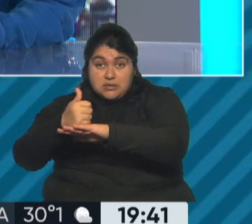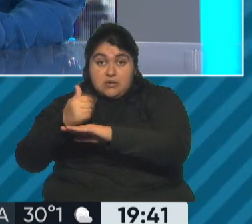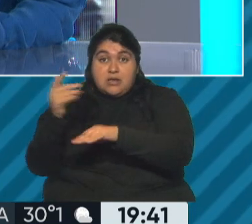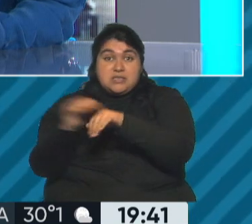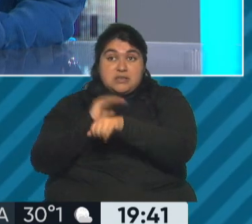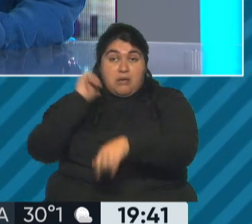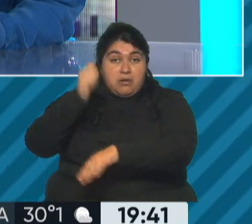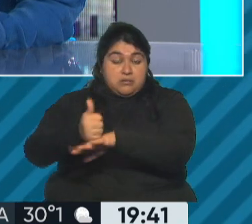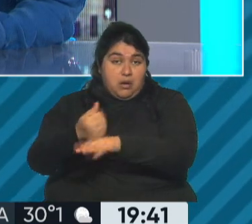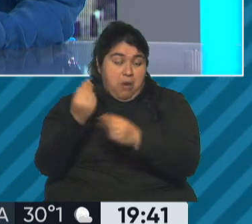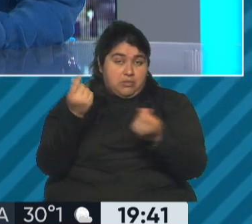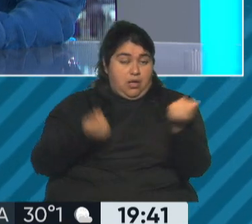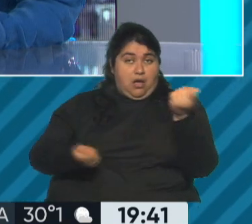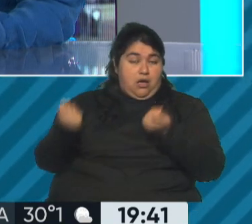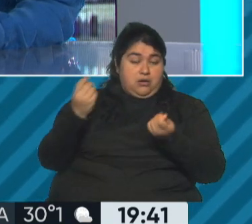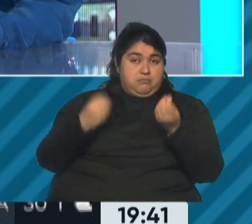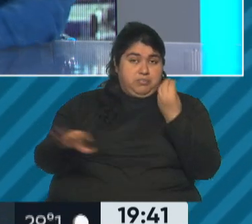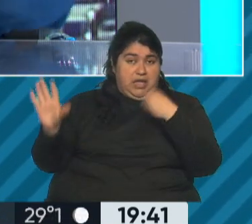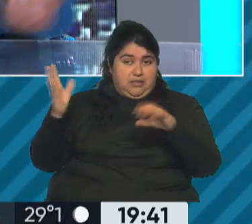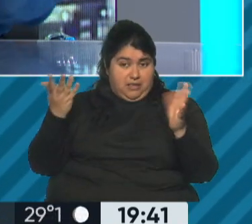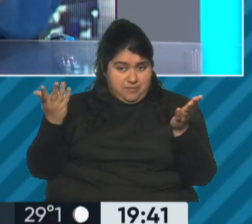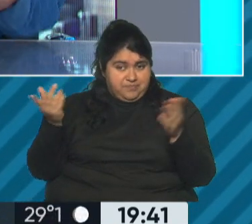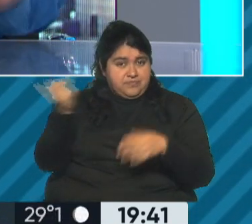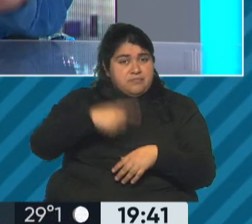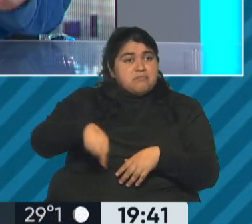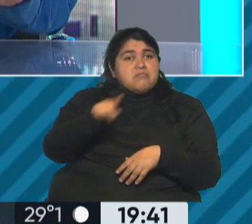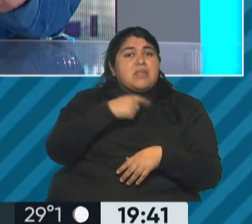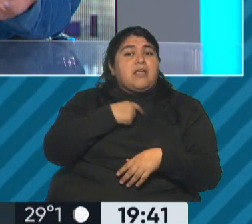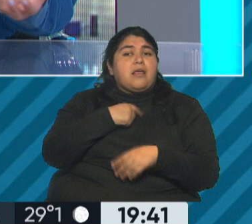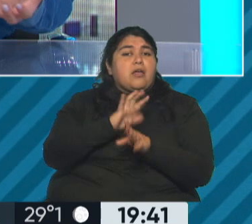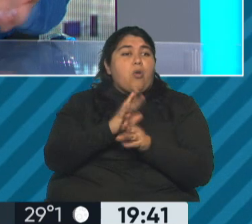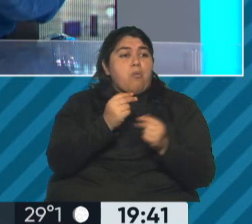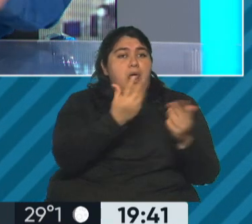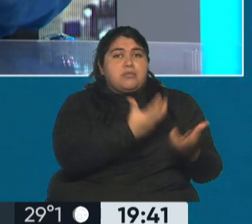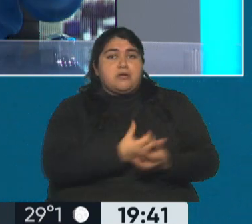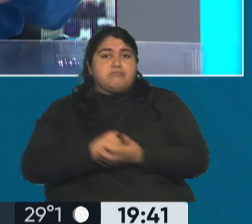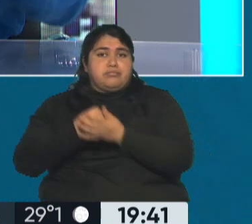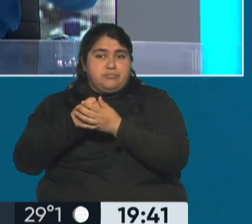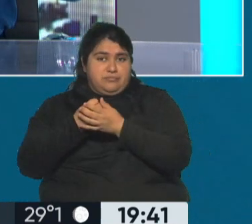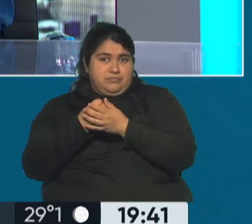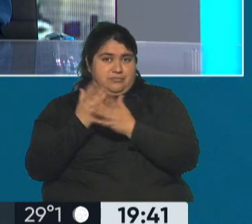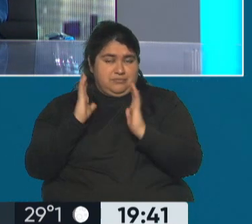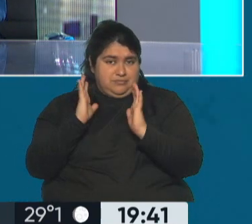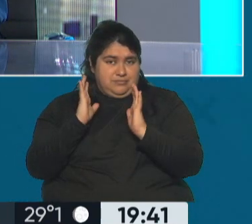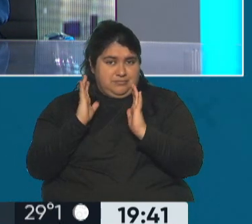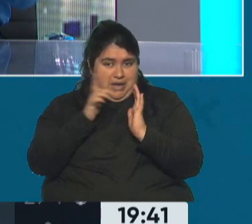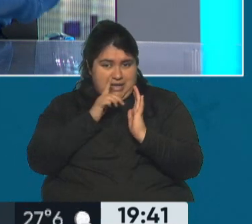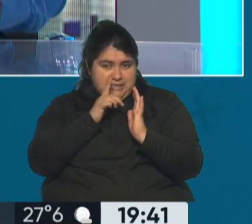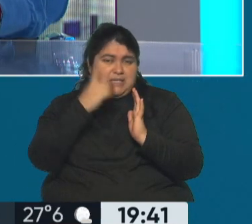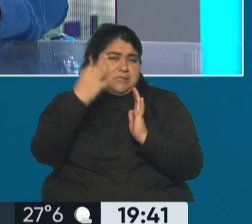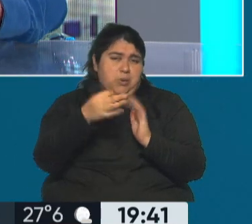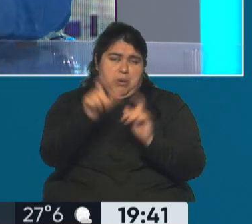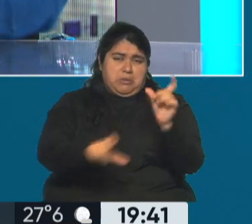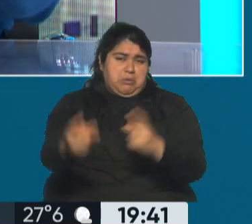cepo. Y lo que van a hacer básicamente es una apropiación privada de esos dólares, una dolarización para algunos. Seguramente nos están